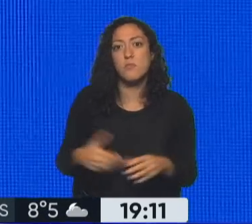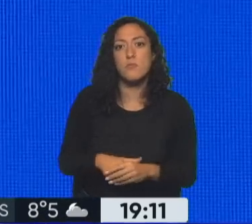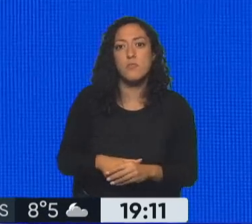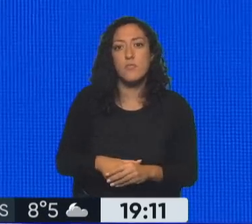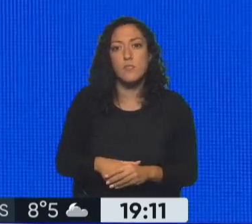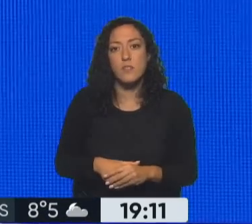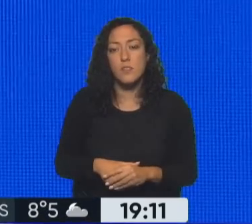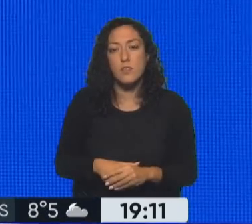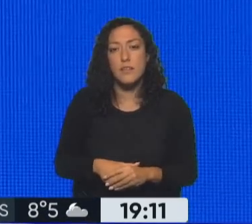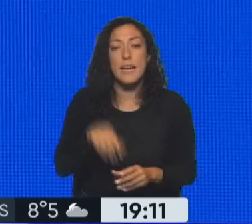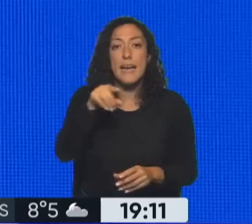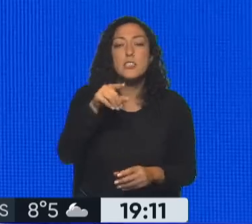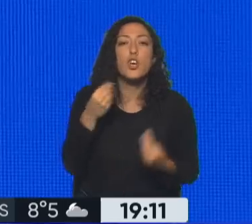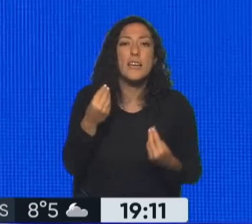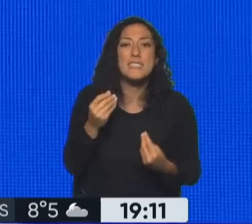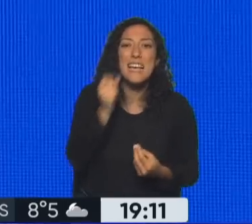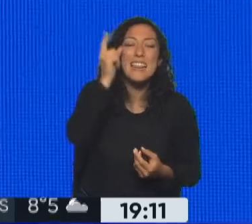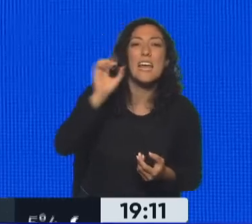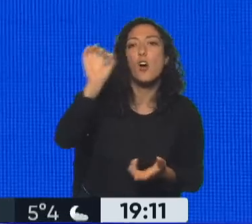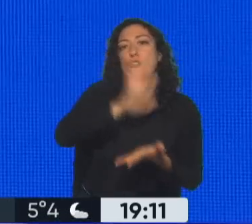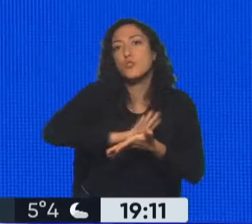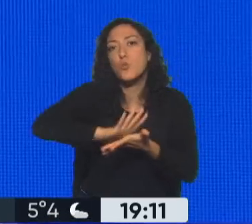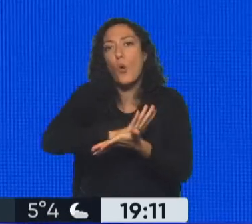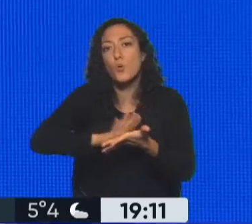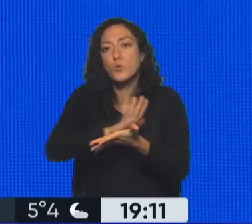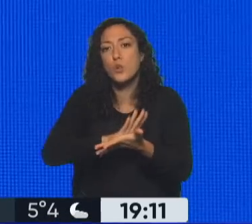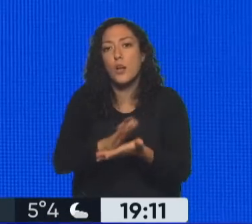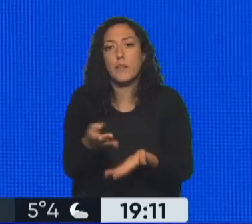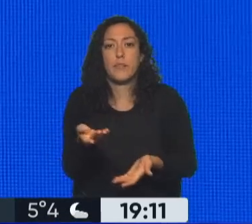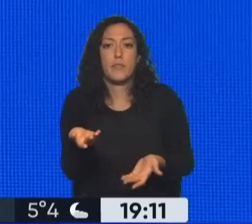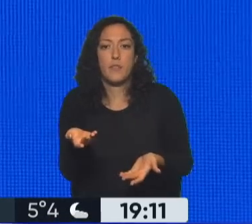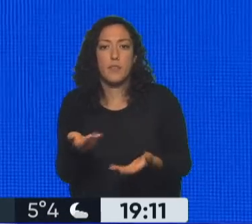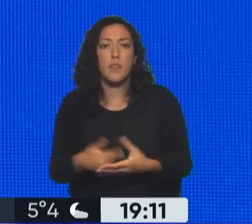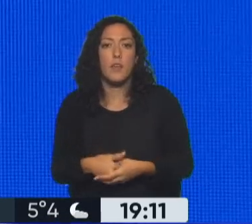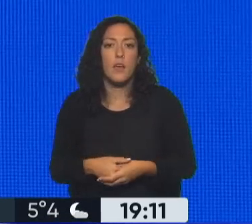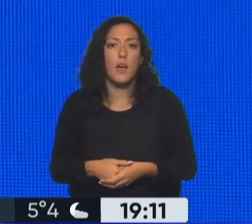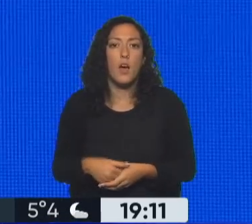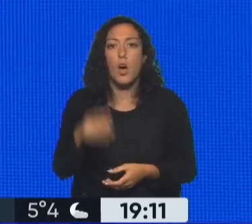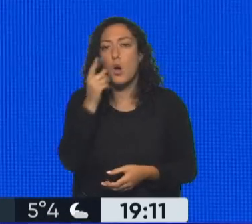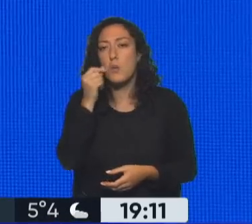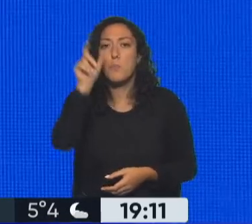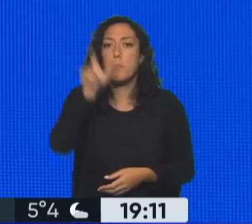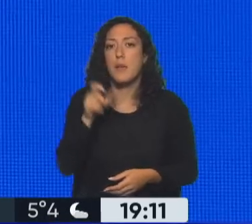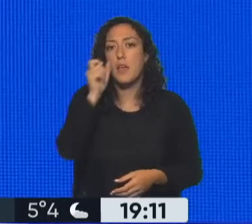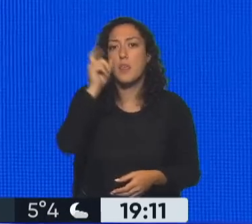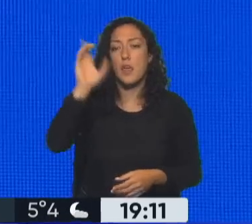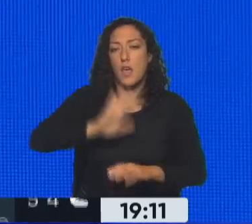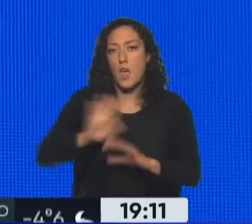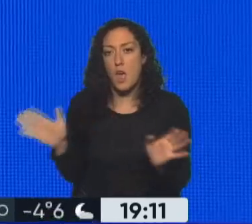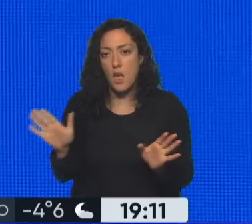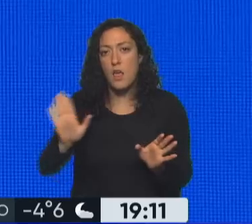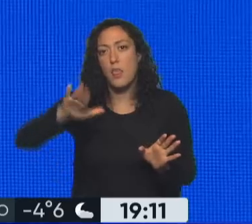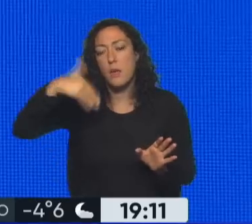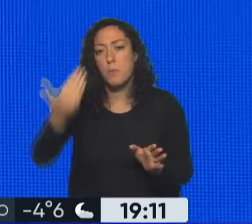fue una idea o una solución que se le ocurrió a un señor que luego